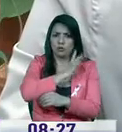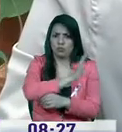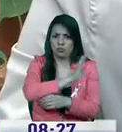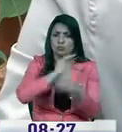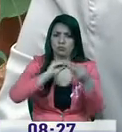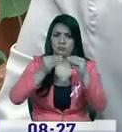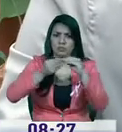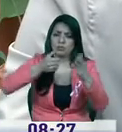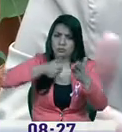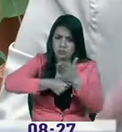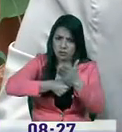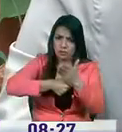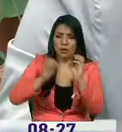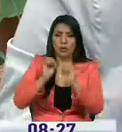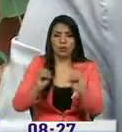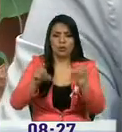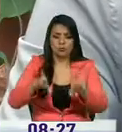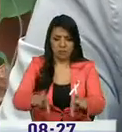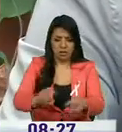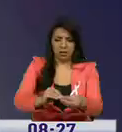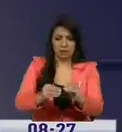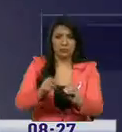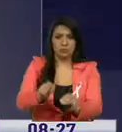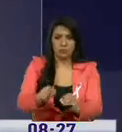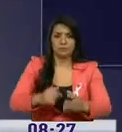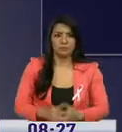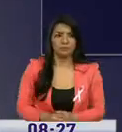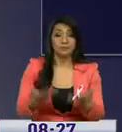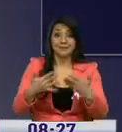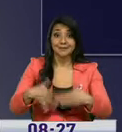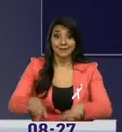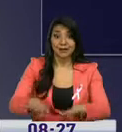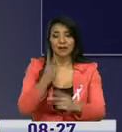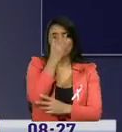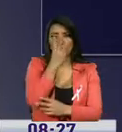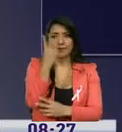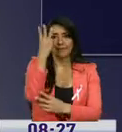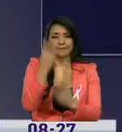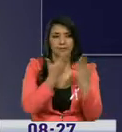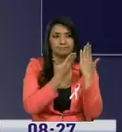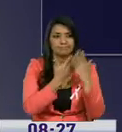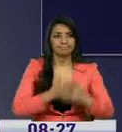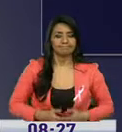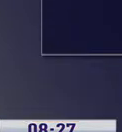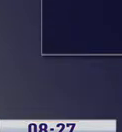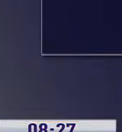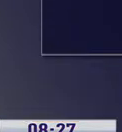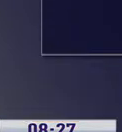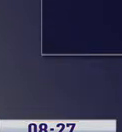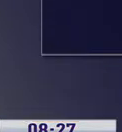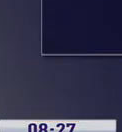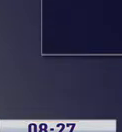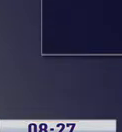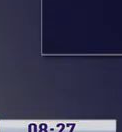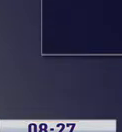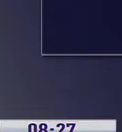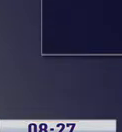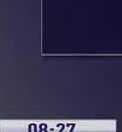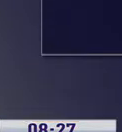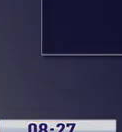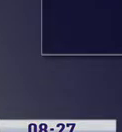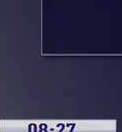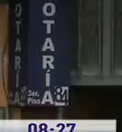el número de cédula o con la placa del vehículo. Luego, debe ingresar a la página web de la ANT para obtener el certificado de